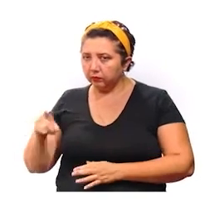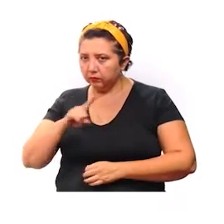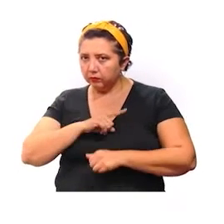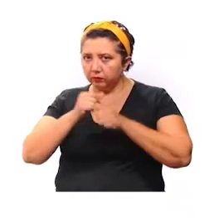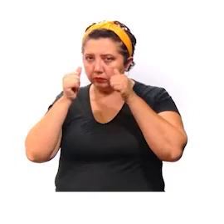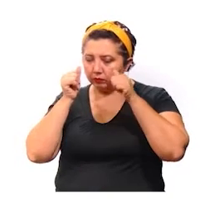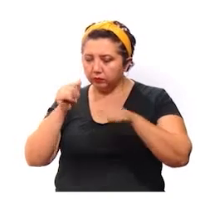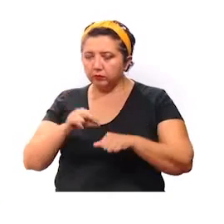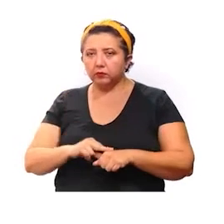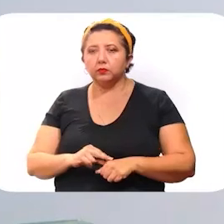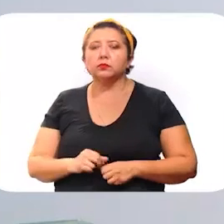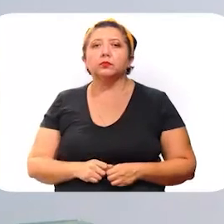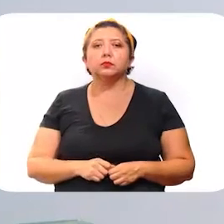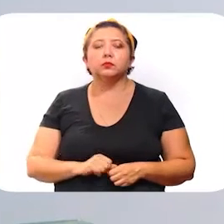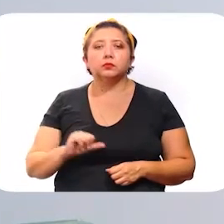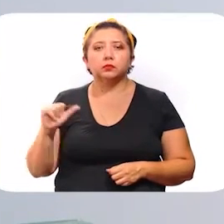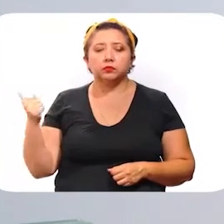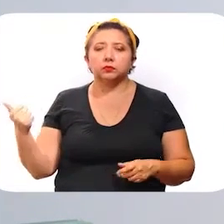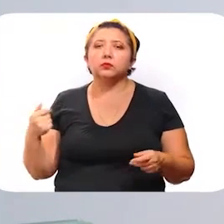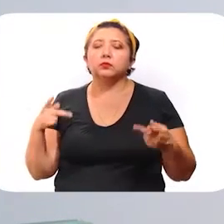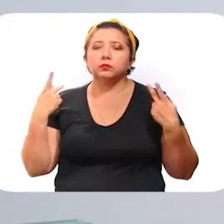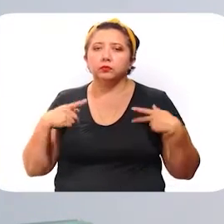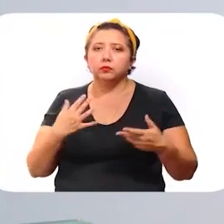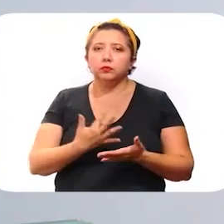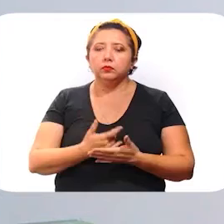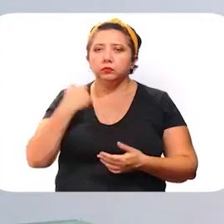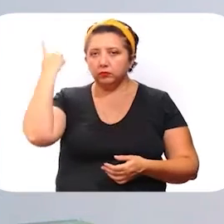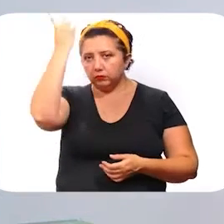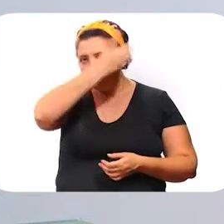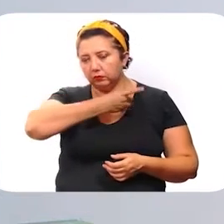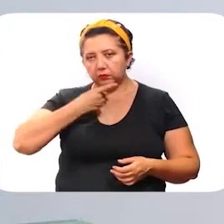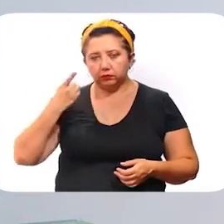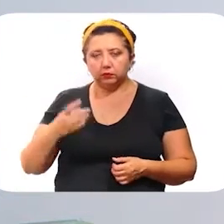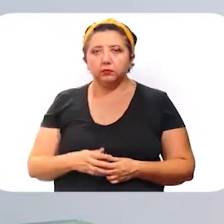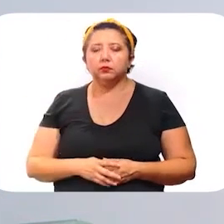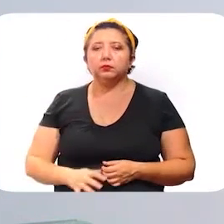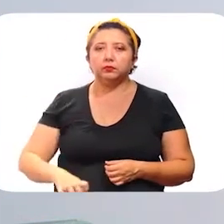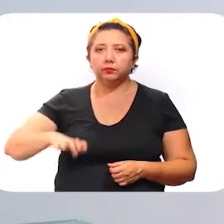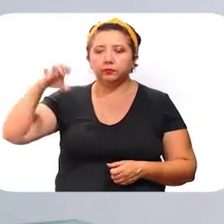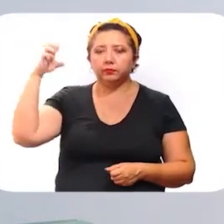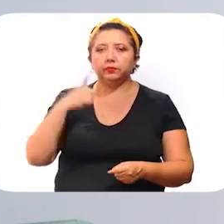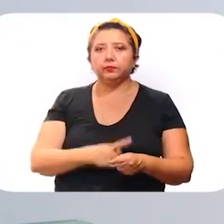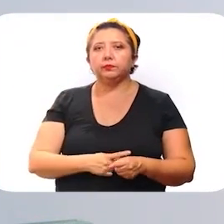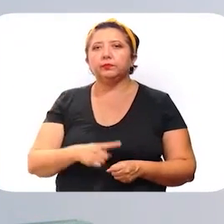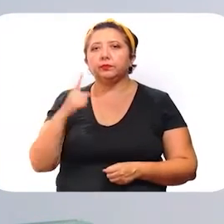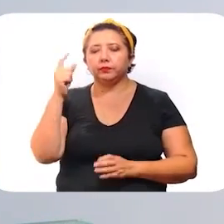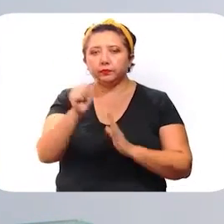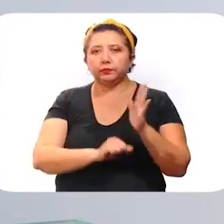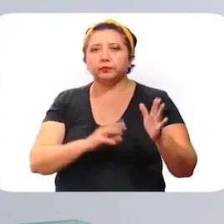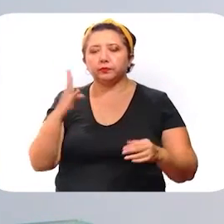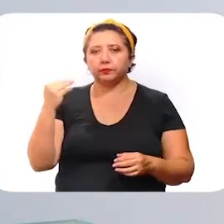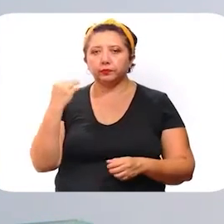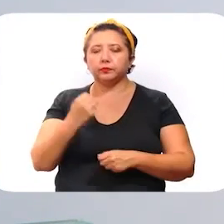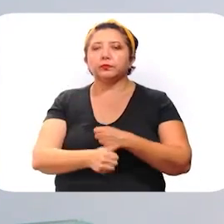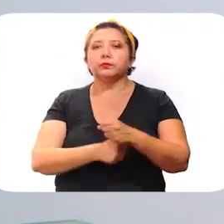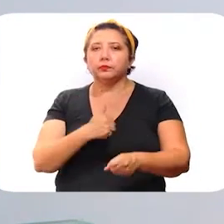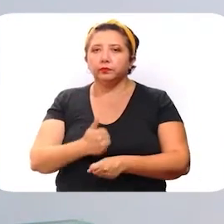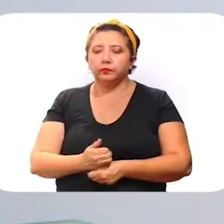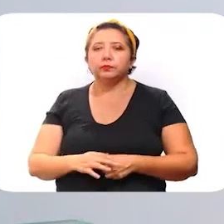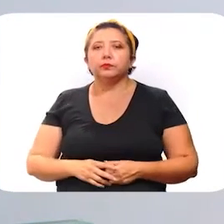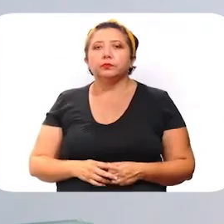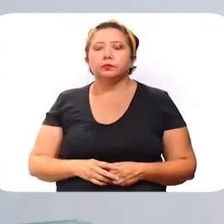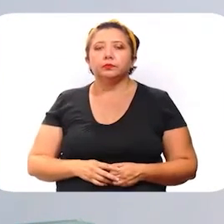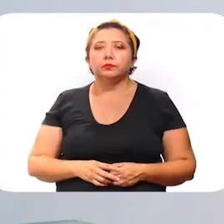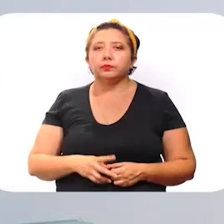y en aislamiento total. Hay otros pacientes a la espera de diagnóstico. El rango de edad de los casos es de 1 mes a 99